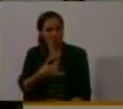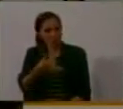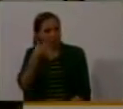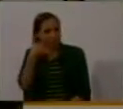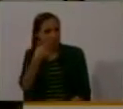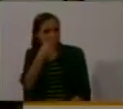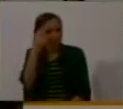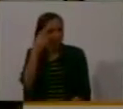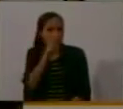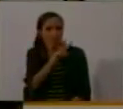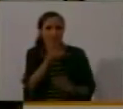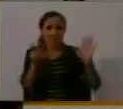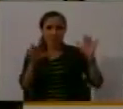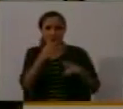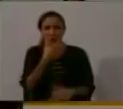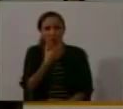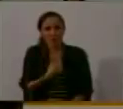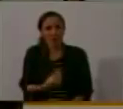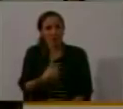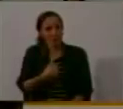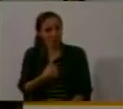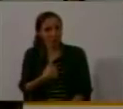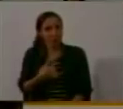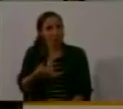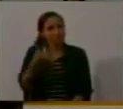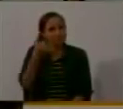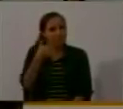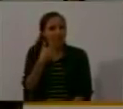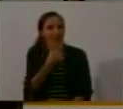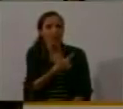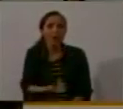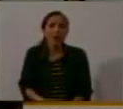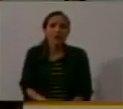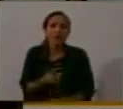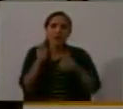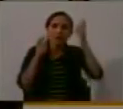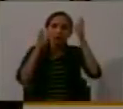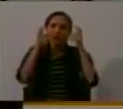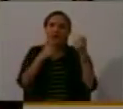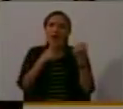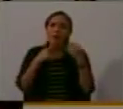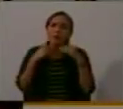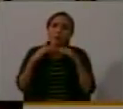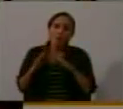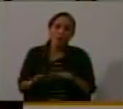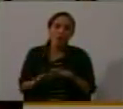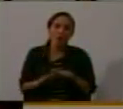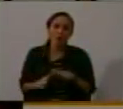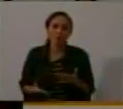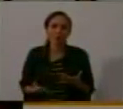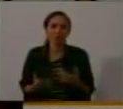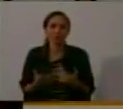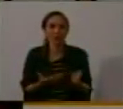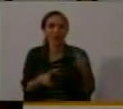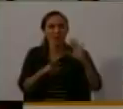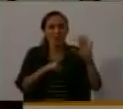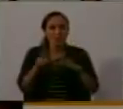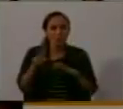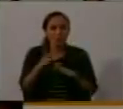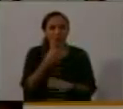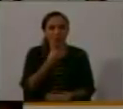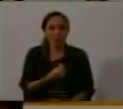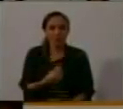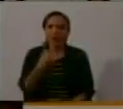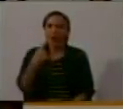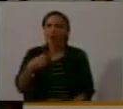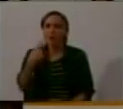sino el 28 de diciembre, para decirle que el comandante Chávez había muerto ese día. Y que después la llamé para decirle que era